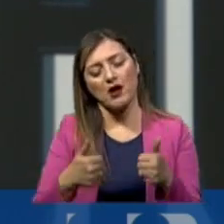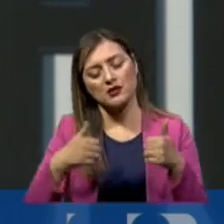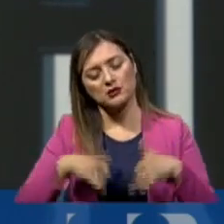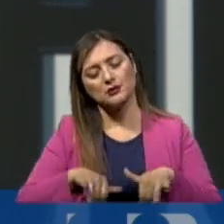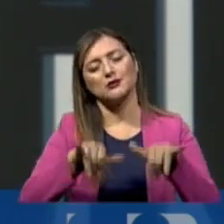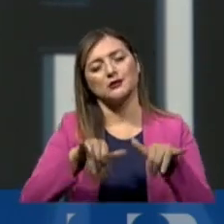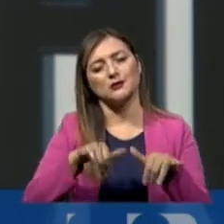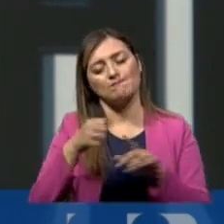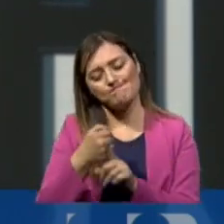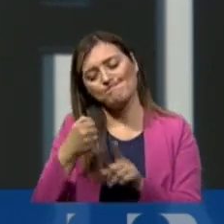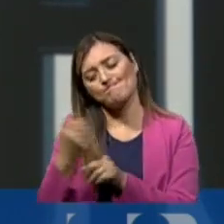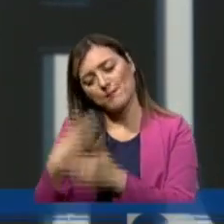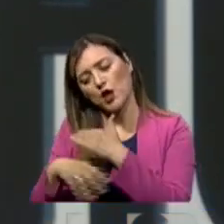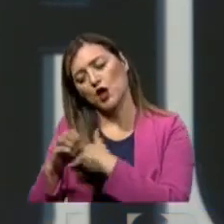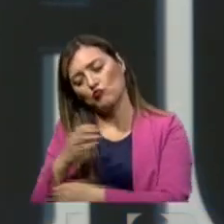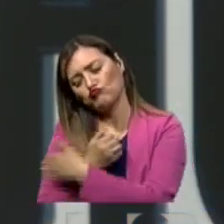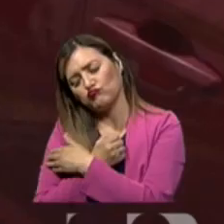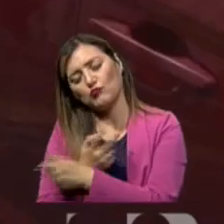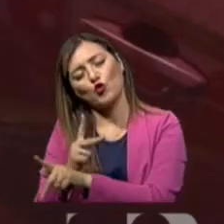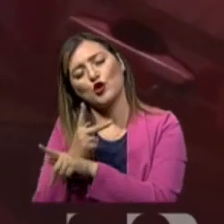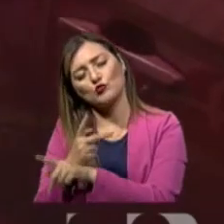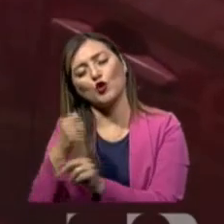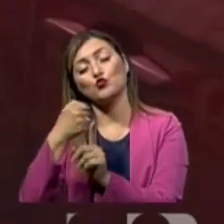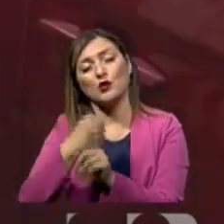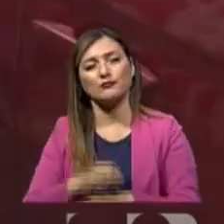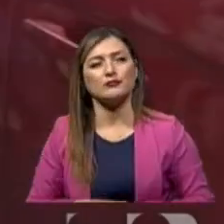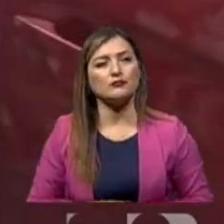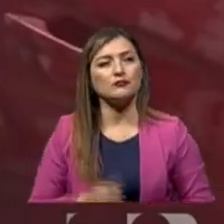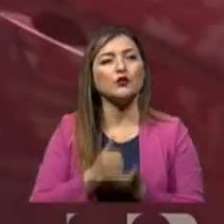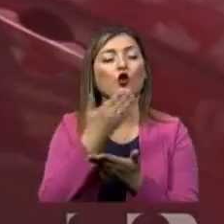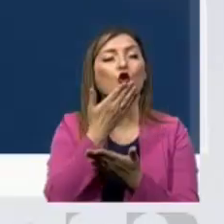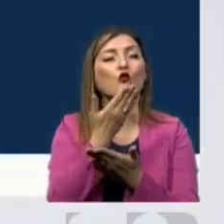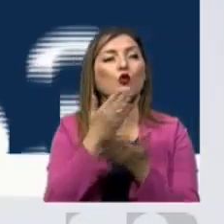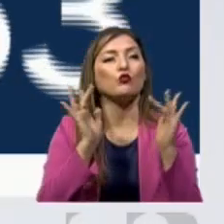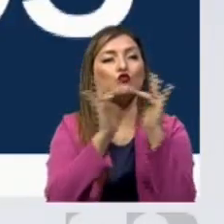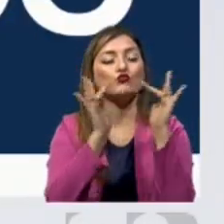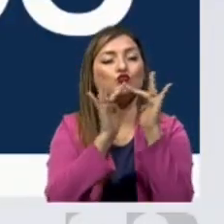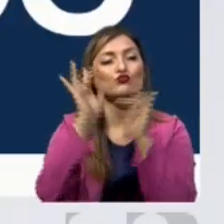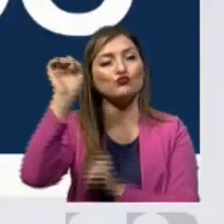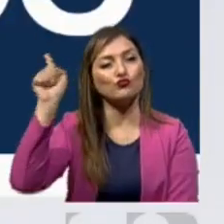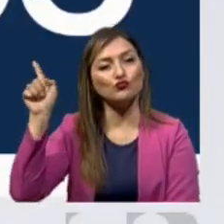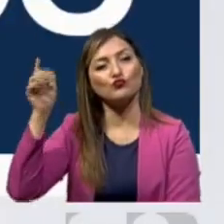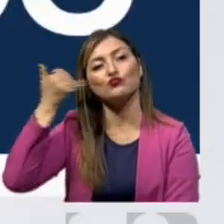seguir sacándole adelante a mi hijo y luchar más que todo, ¿no? Para ayudar a Theo, puede comunicarse al